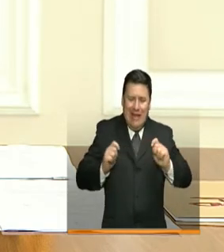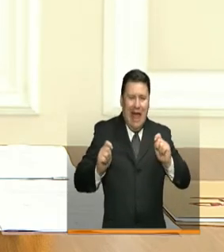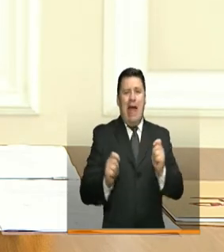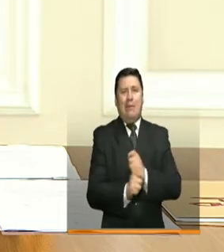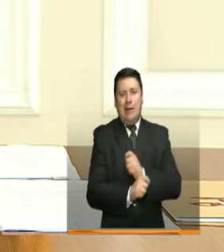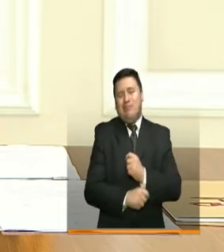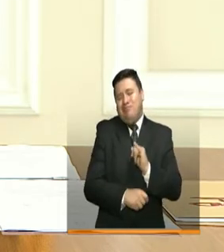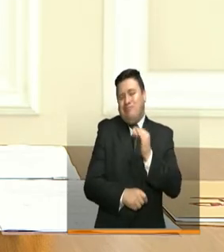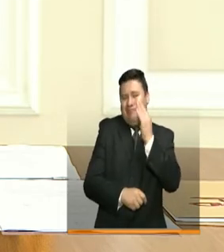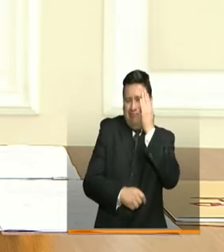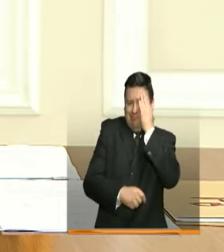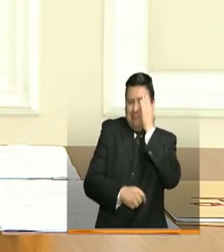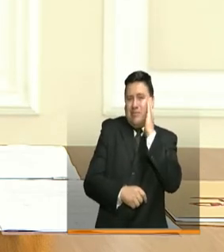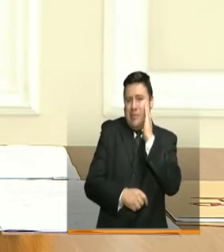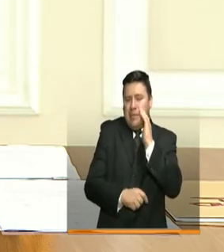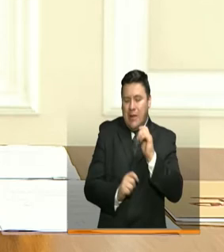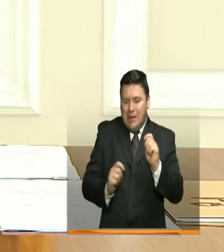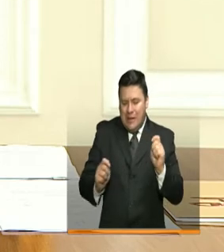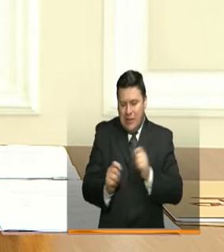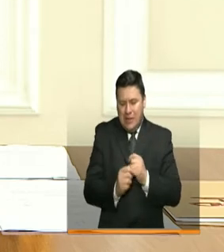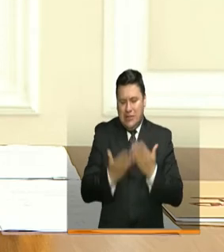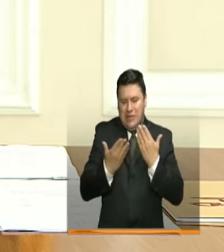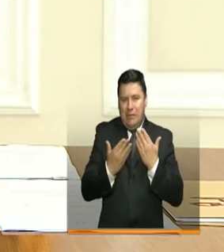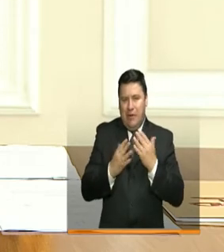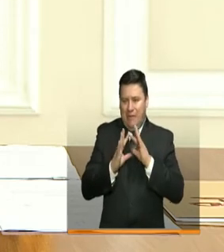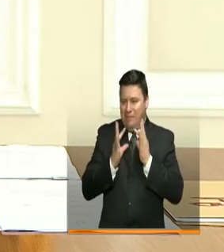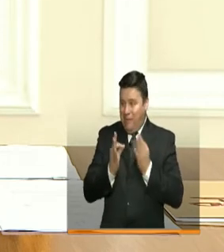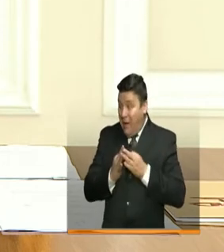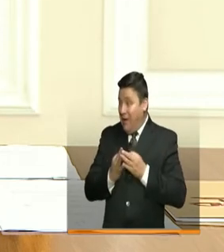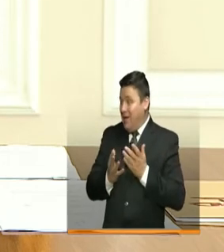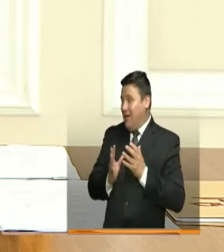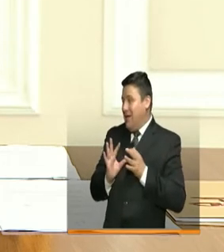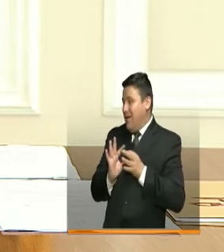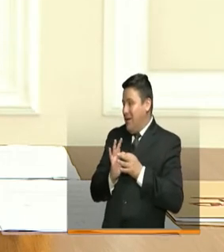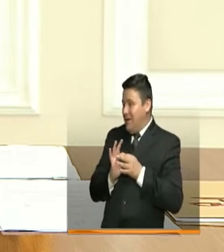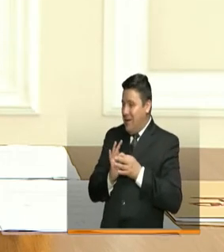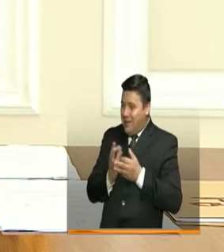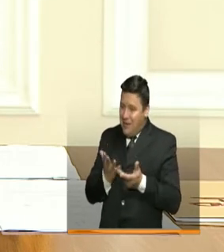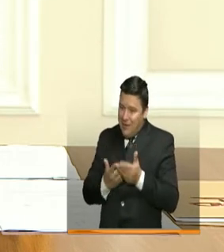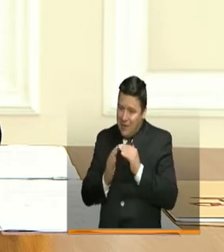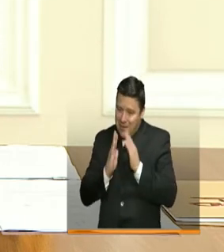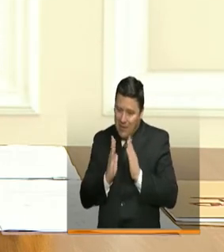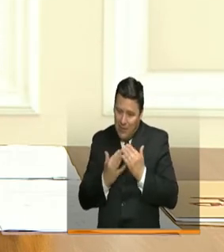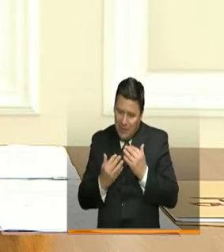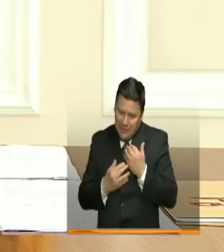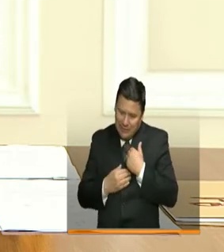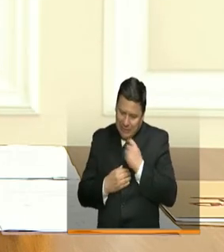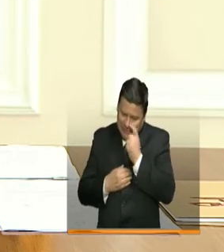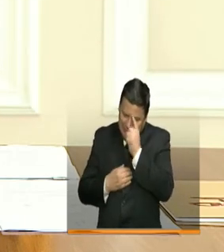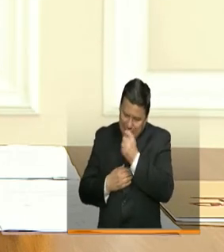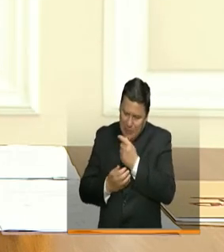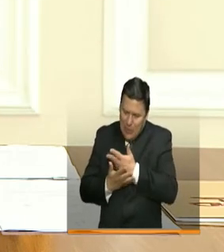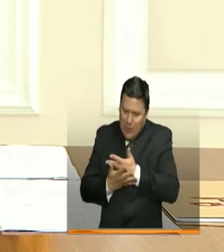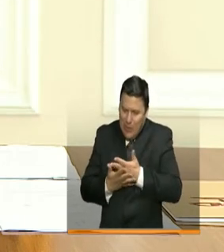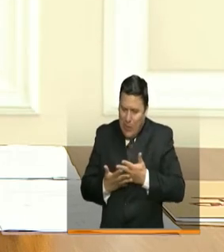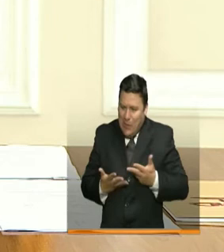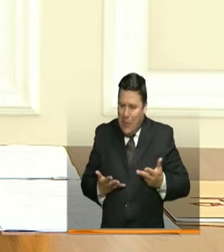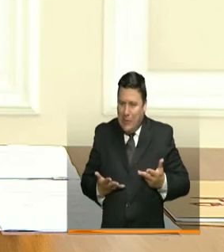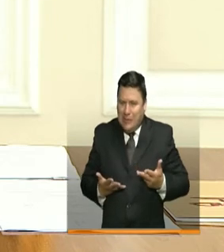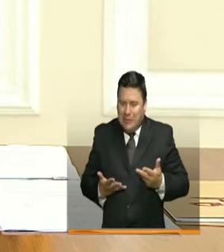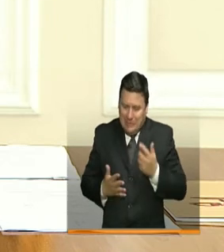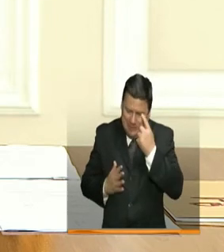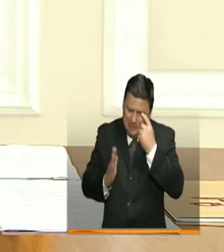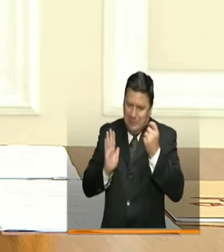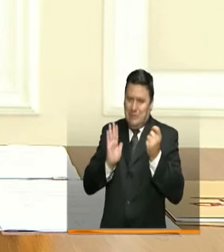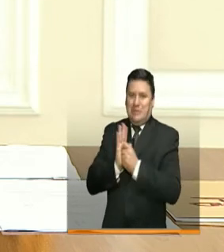pero también sabemos que estos cambios nos han permitido unirnos en familia, nos han permitido valorar esas cosas que nos